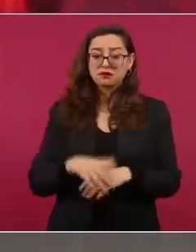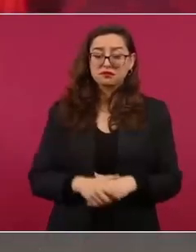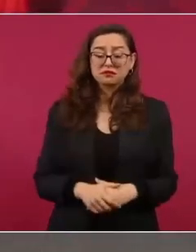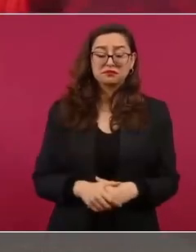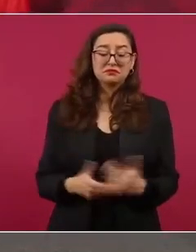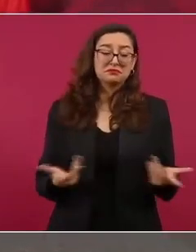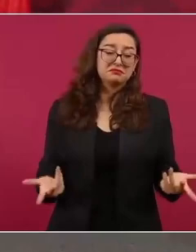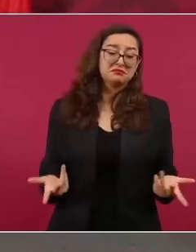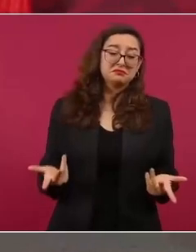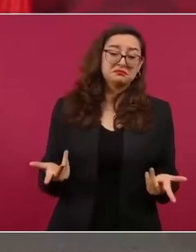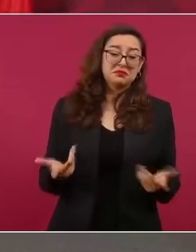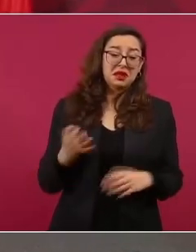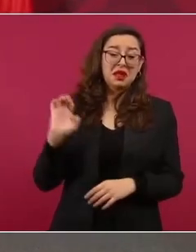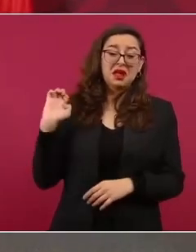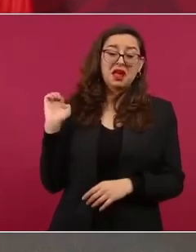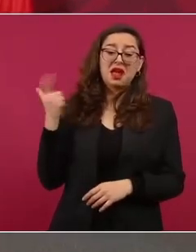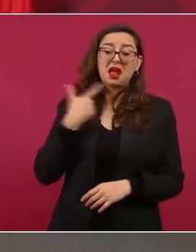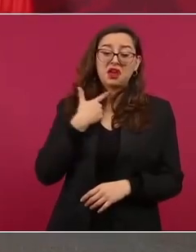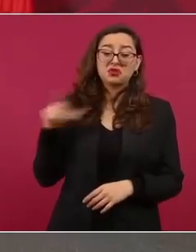20, 30 años